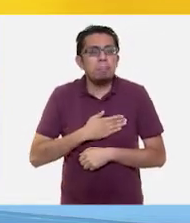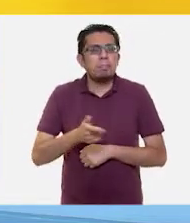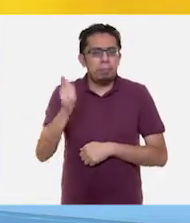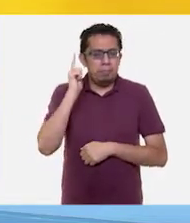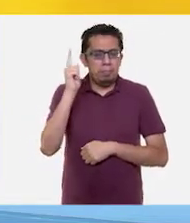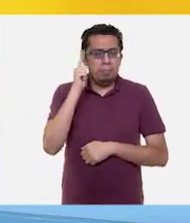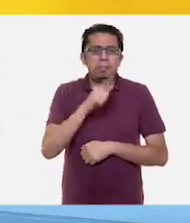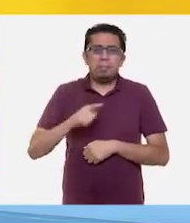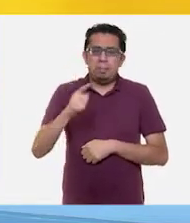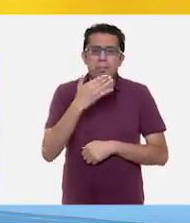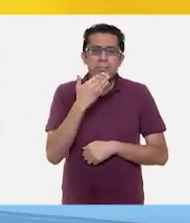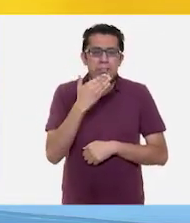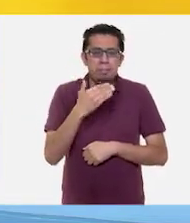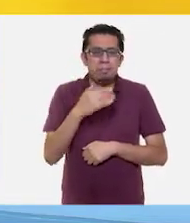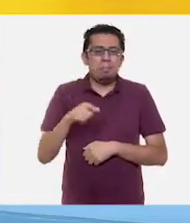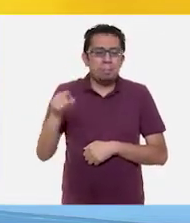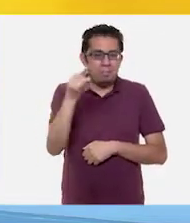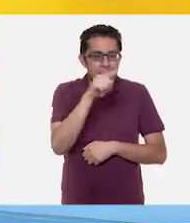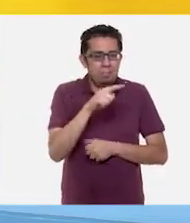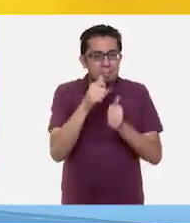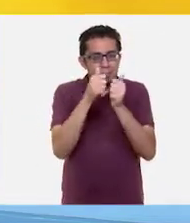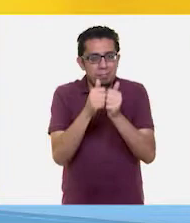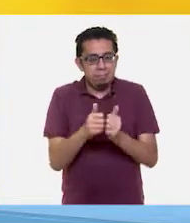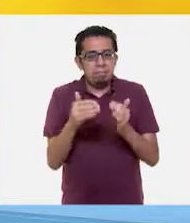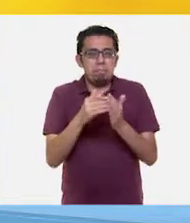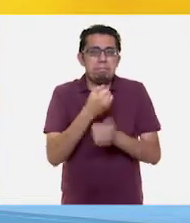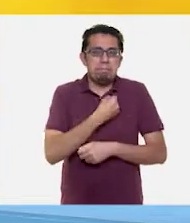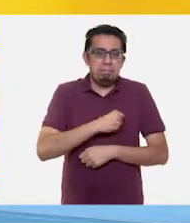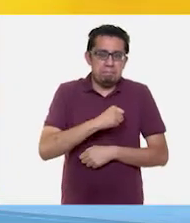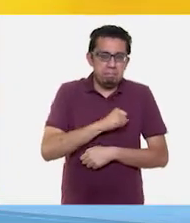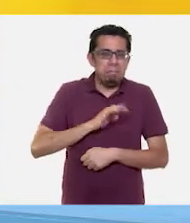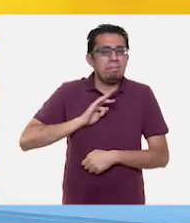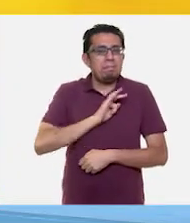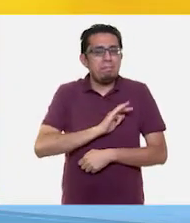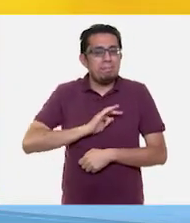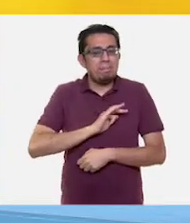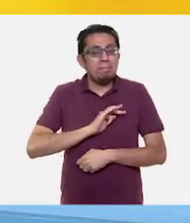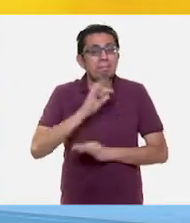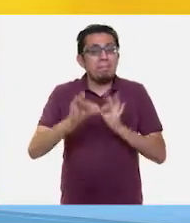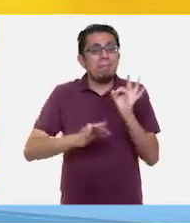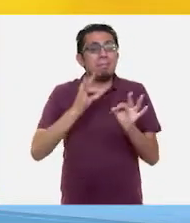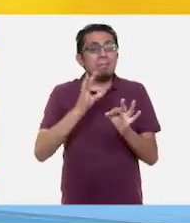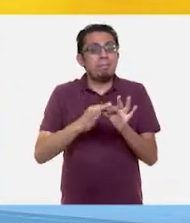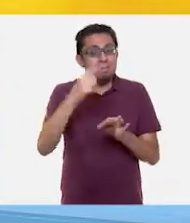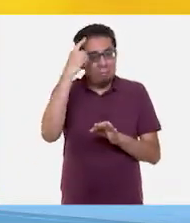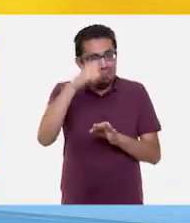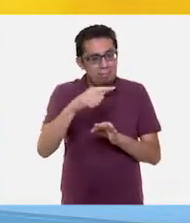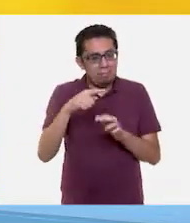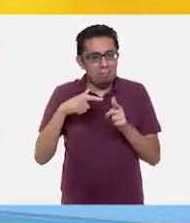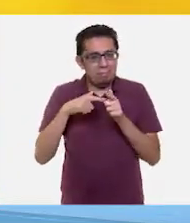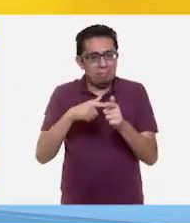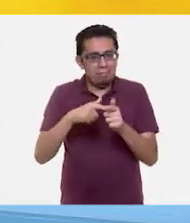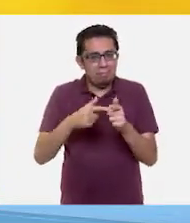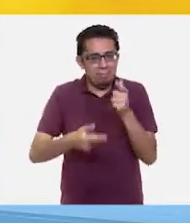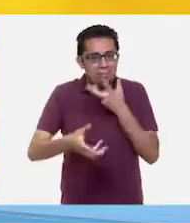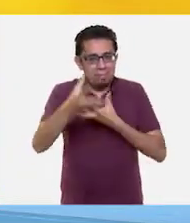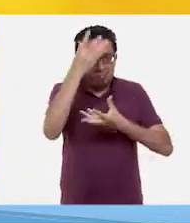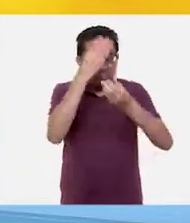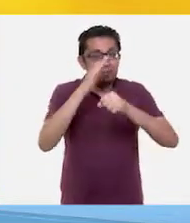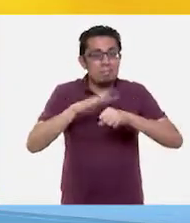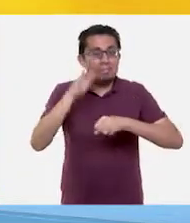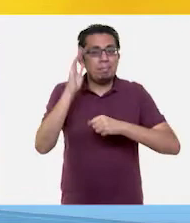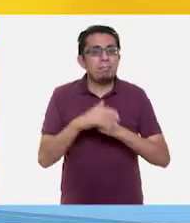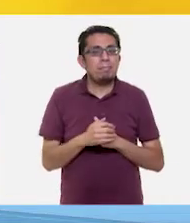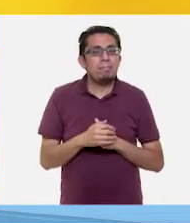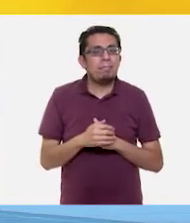que se encuentren muy bien allá en casa, saludables, felices, todos listos para seguir asombrándonos con nuevos aprendizajes. Vamos a